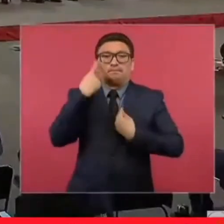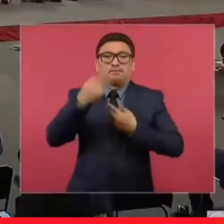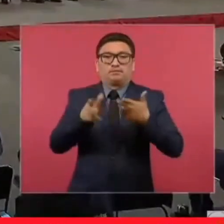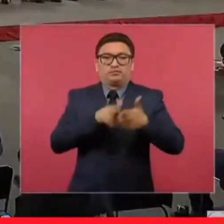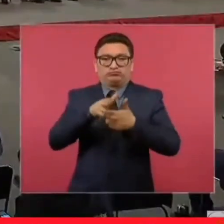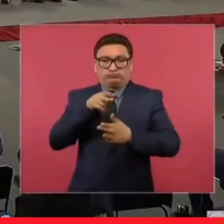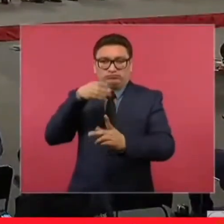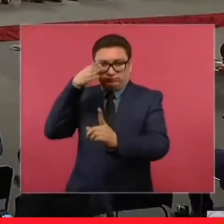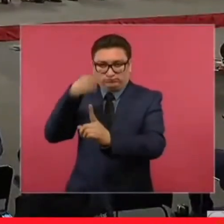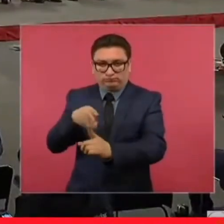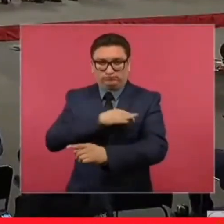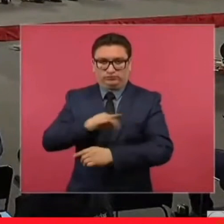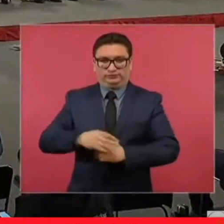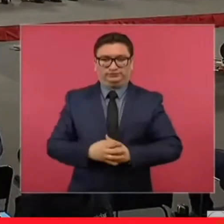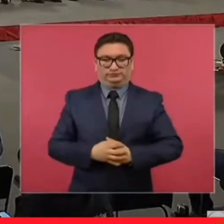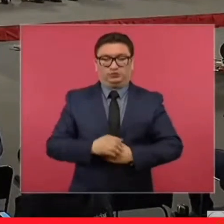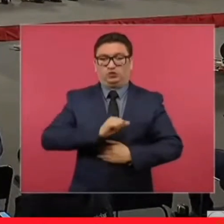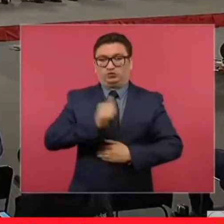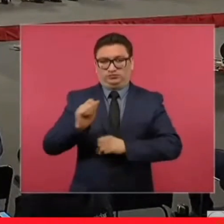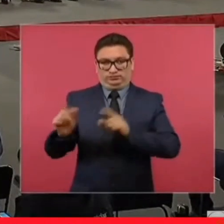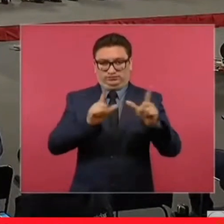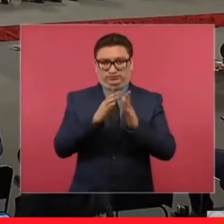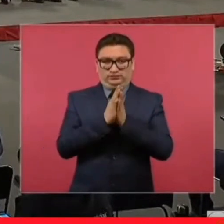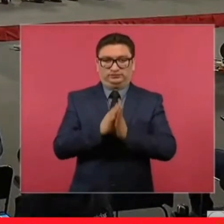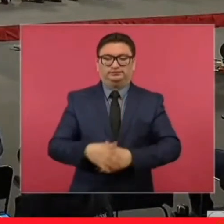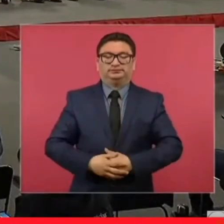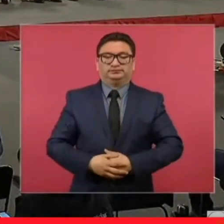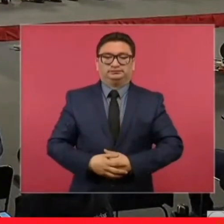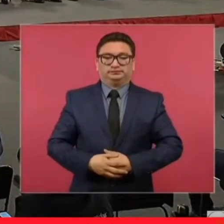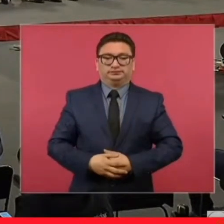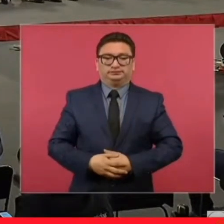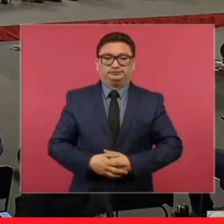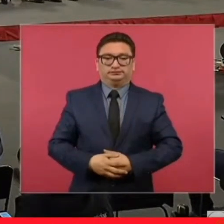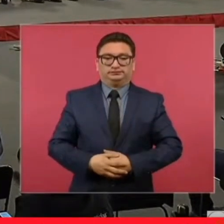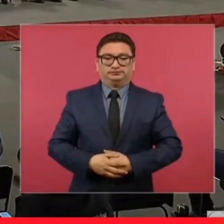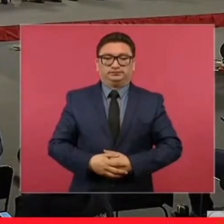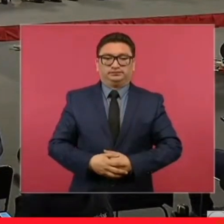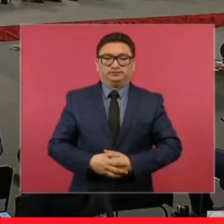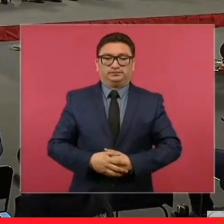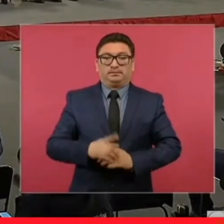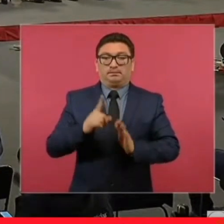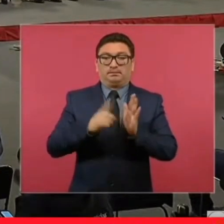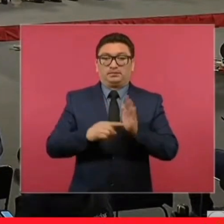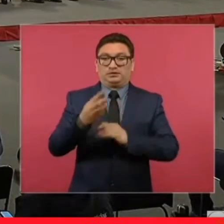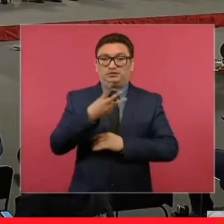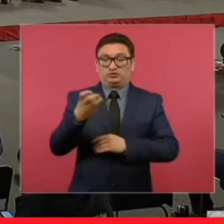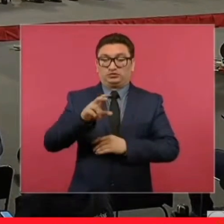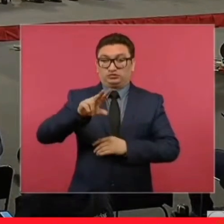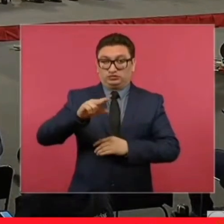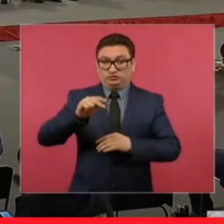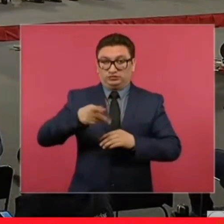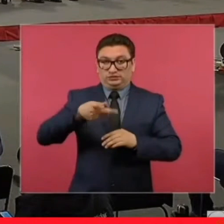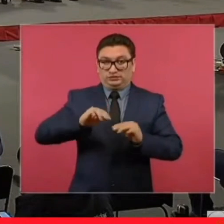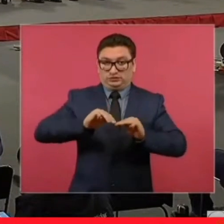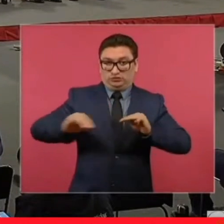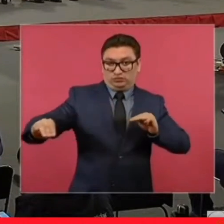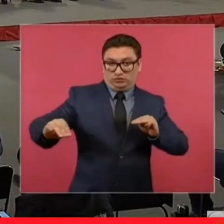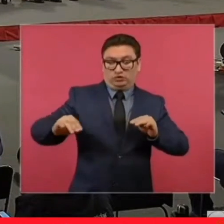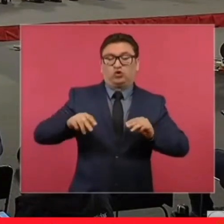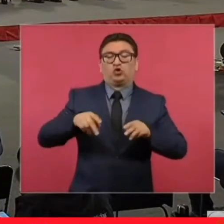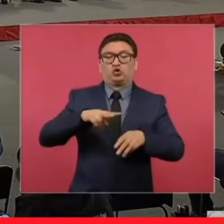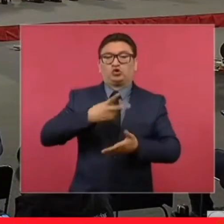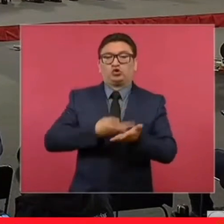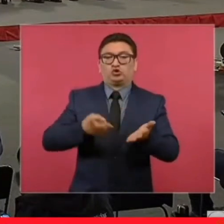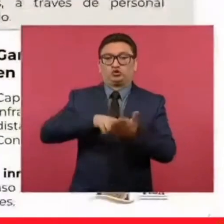ferroviario. En la siguiente lámina, por favor, estos 1.380 kilómetros de vía doble